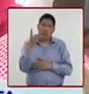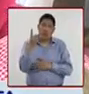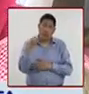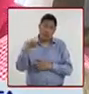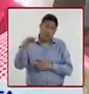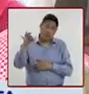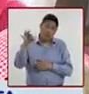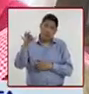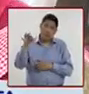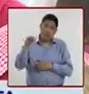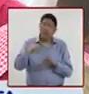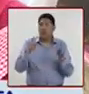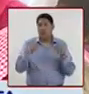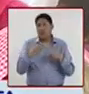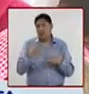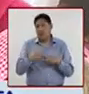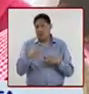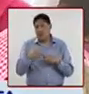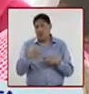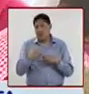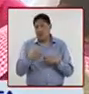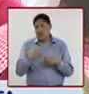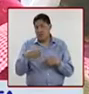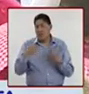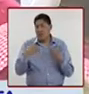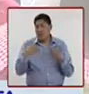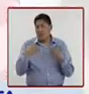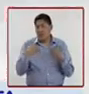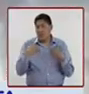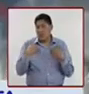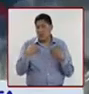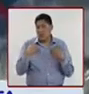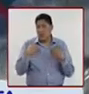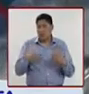suelto, pero era difícil también conseguir.